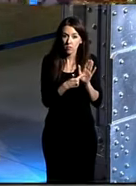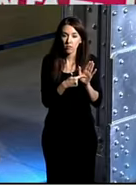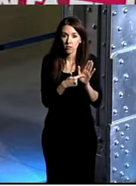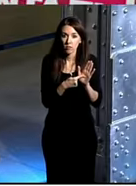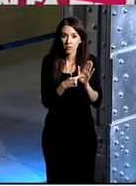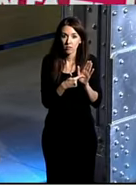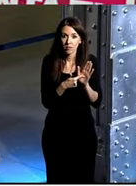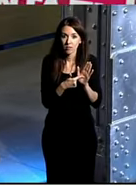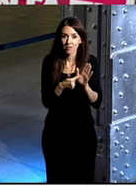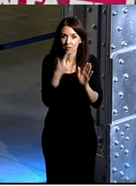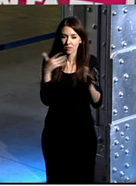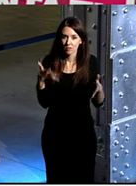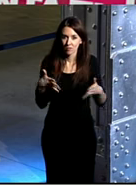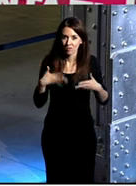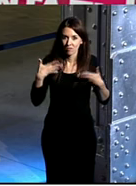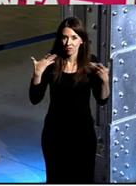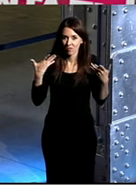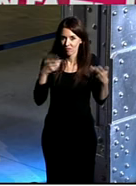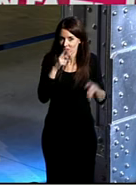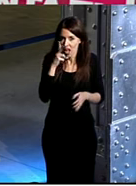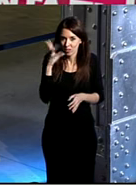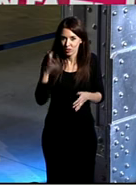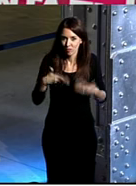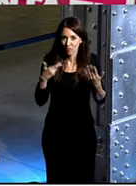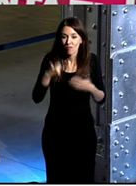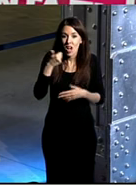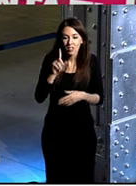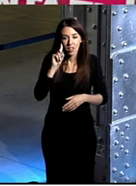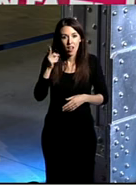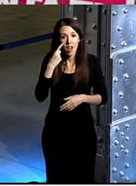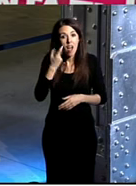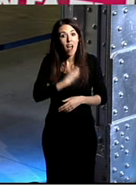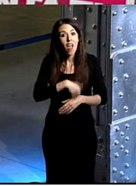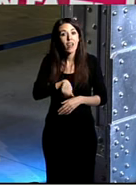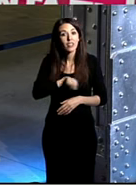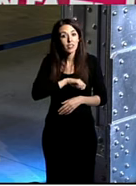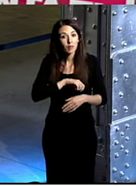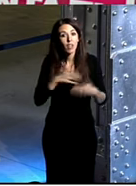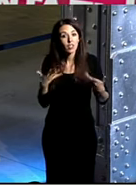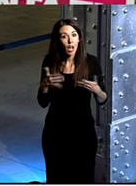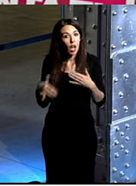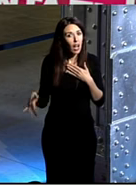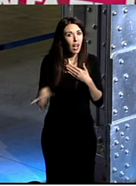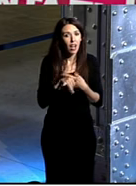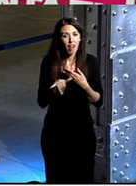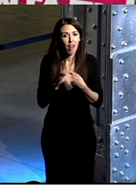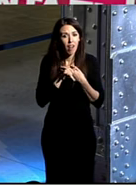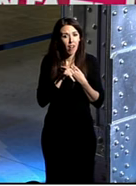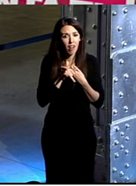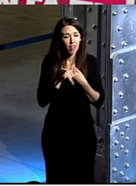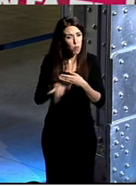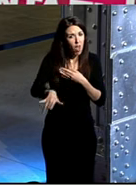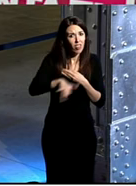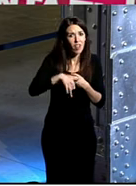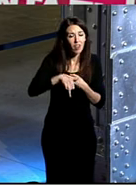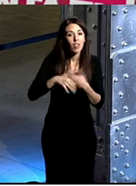acá a una de las sorpresas más grandes que he tenido en los últimos años, que es el descubrimiento en España, muy cerquita, a pocas cuadras de